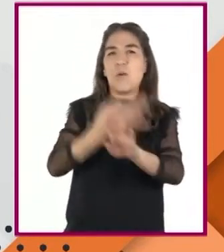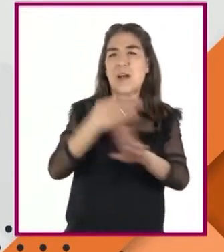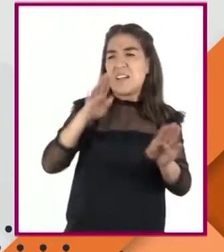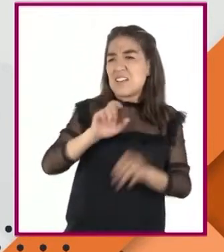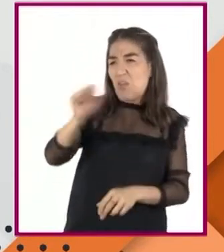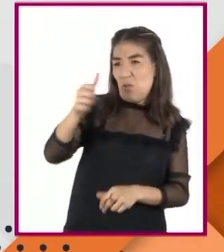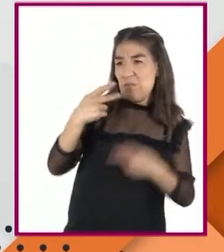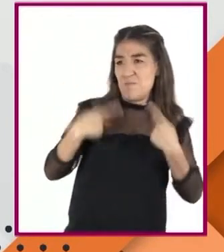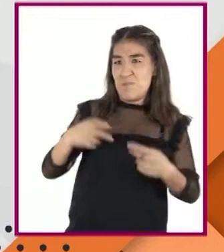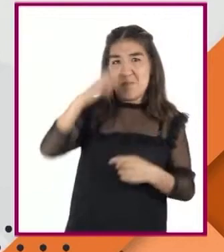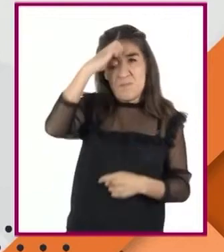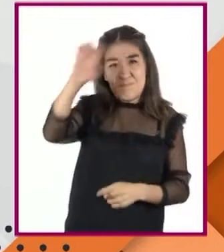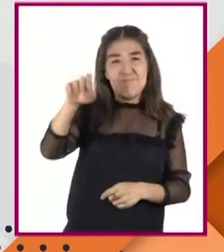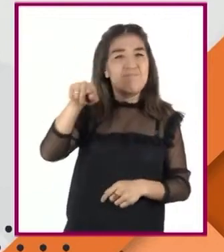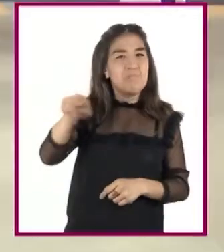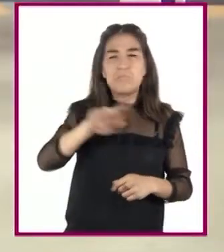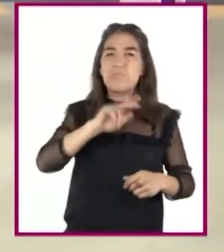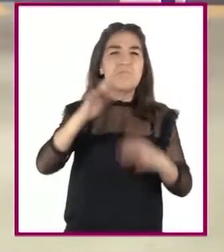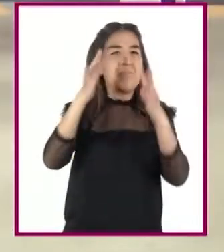extranjero, de lo francés.